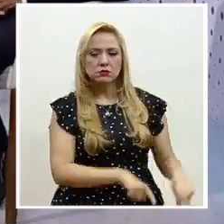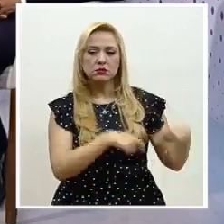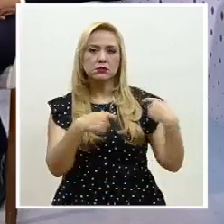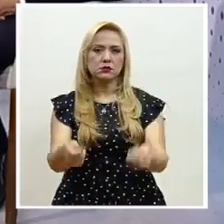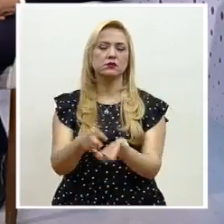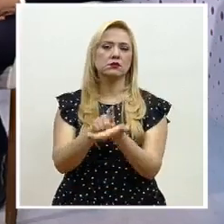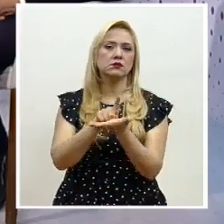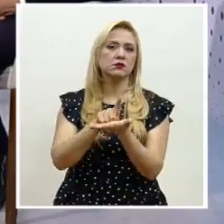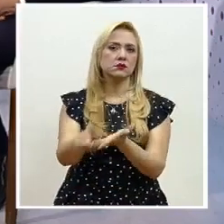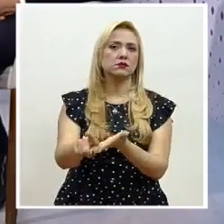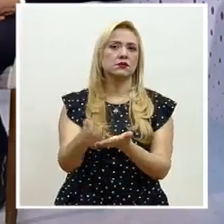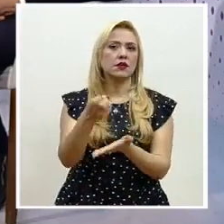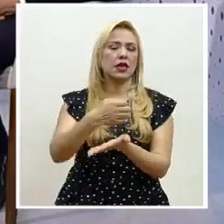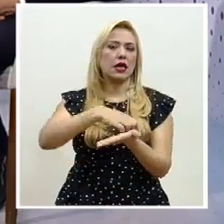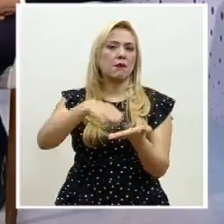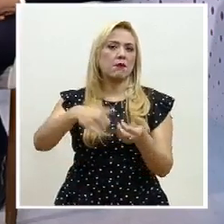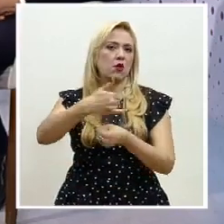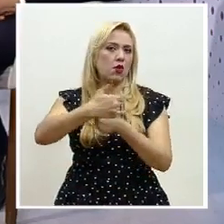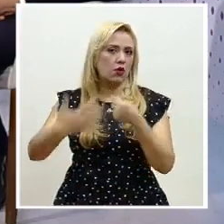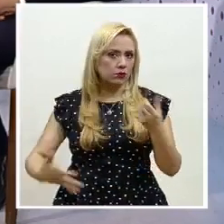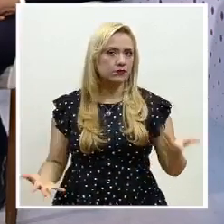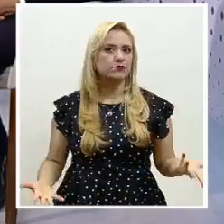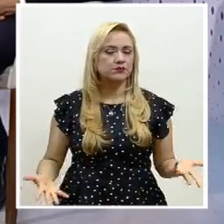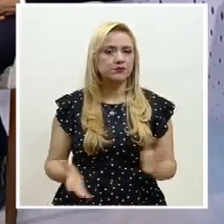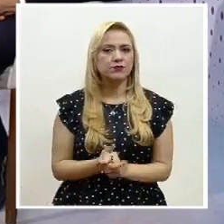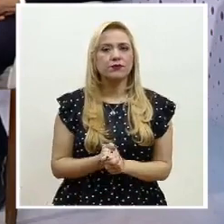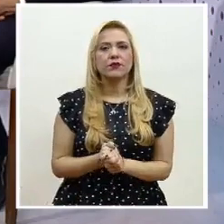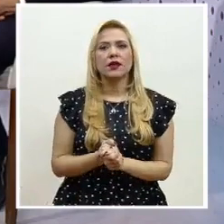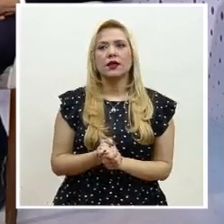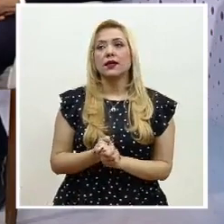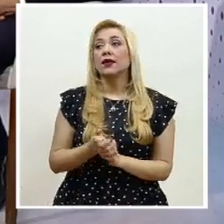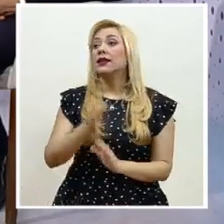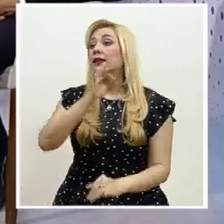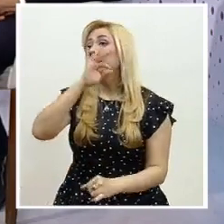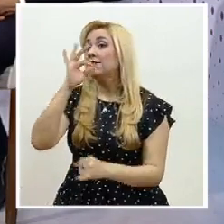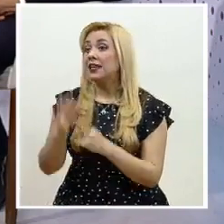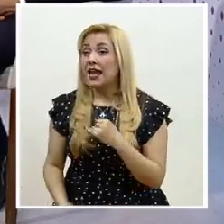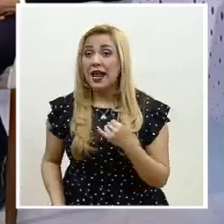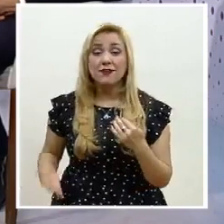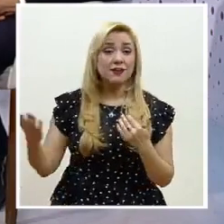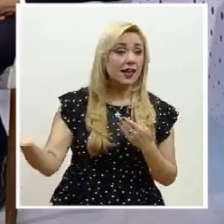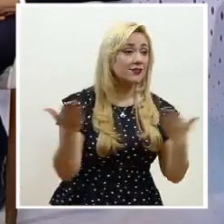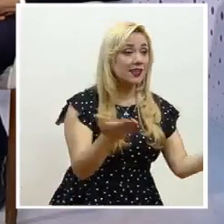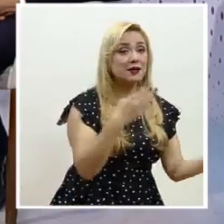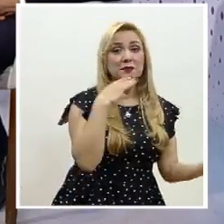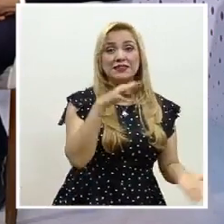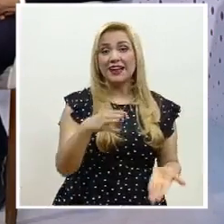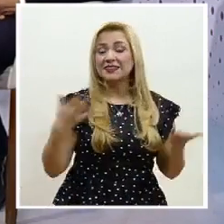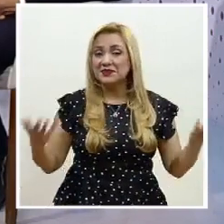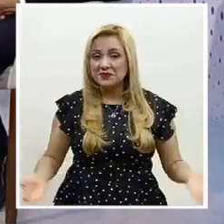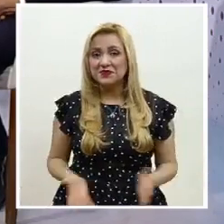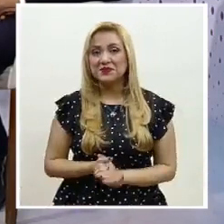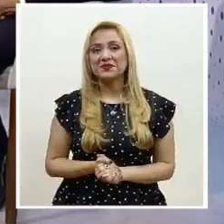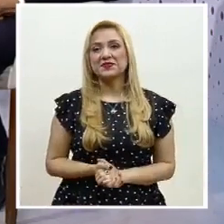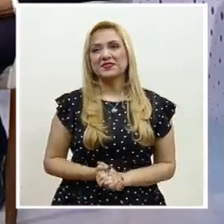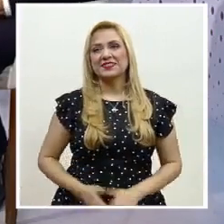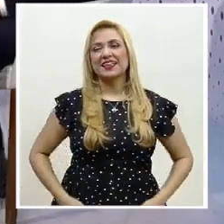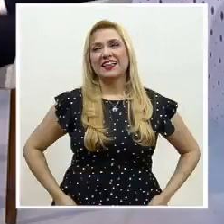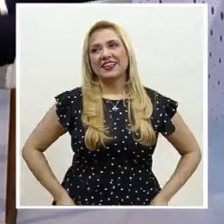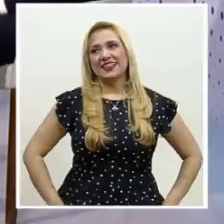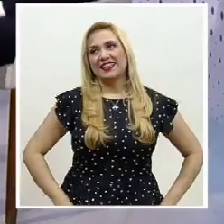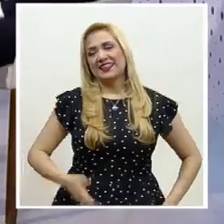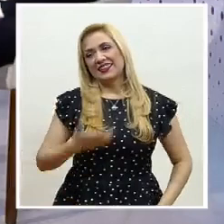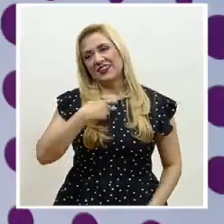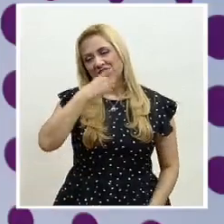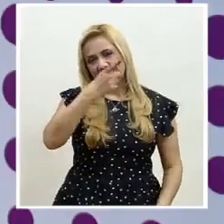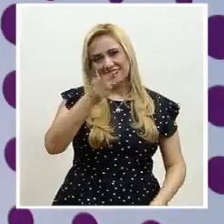servir como mecanismo de protección. Es momento de hacer reflexiones, conclusiones finales. Juan Jaime, empezamos contigo. Pues como lo manejé a lo largo de toda